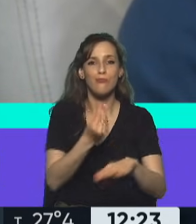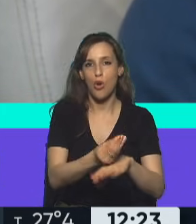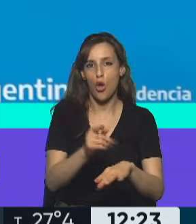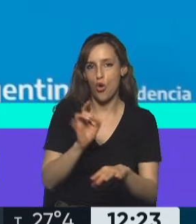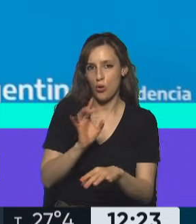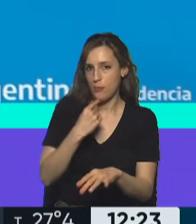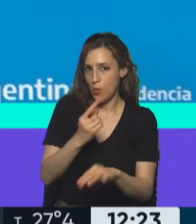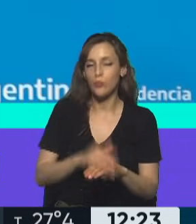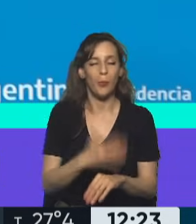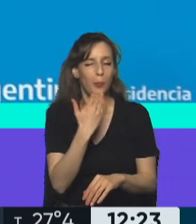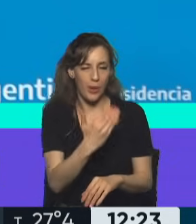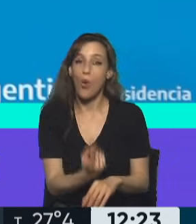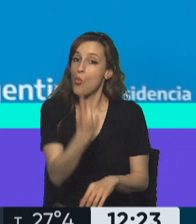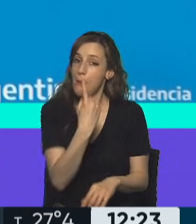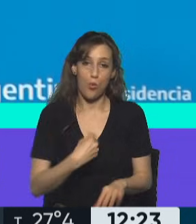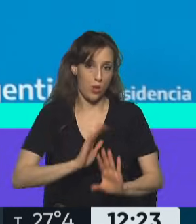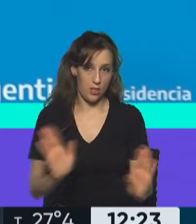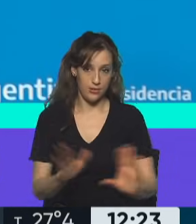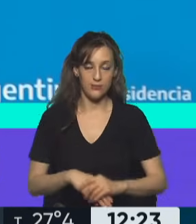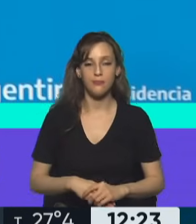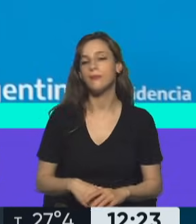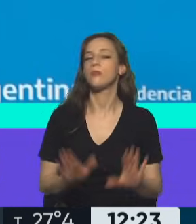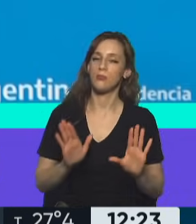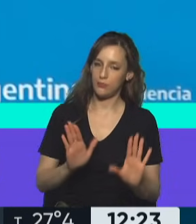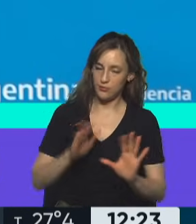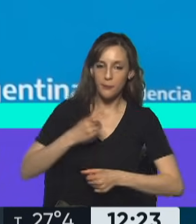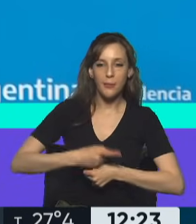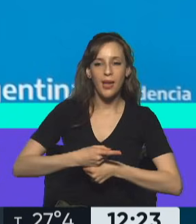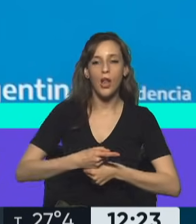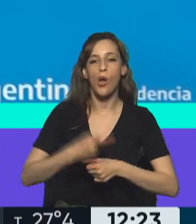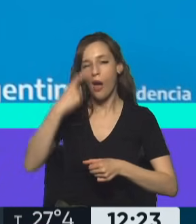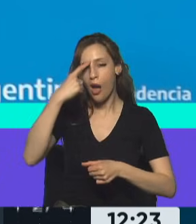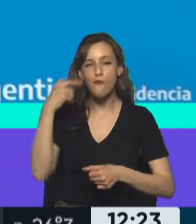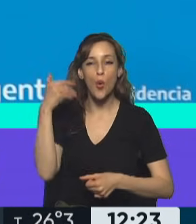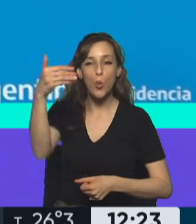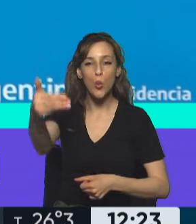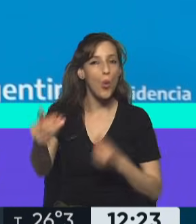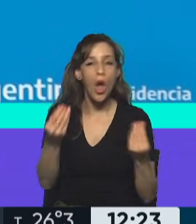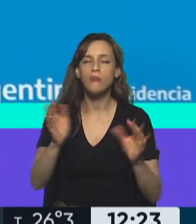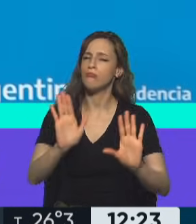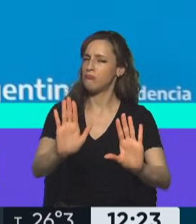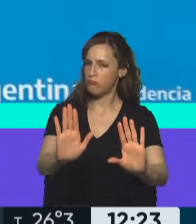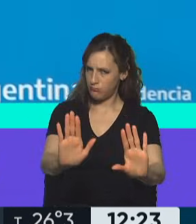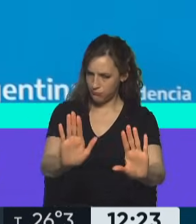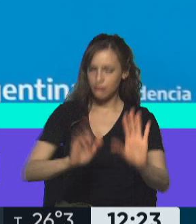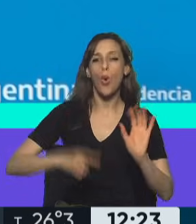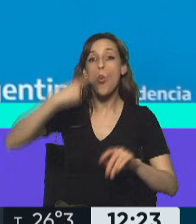Muchas gracias. A ver, primero no hagamos futurología. Los votos se cuentan el último día y cuando se cierra la última urna y el último